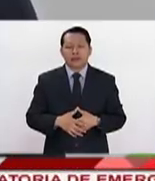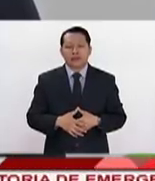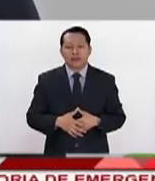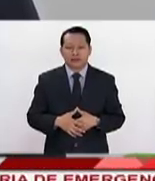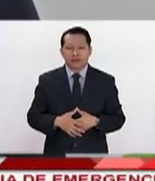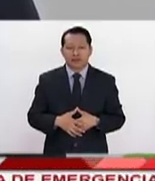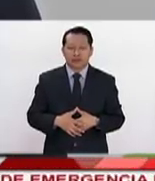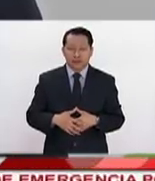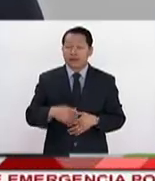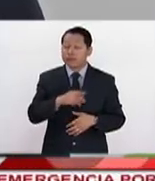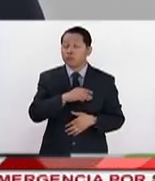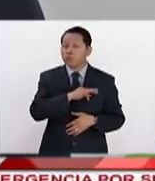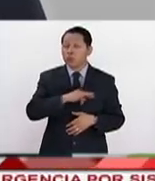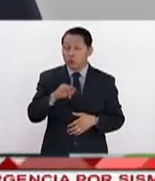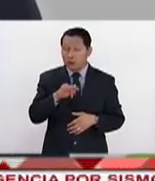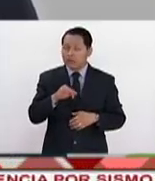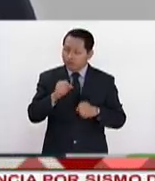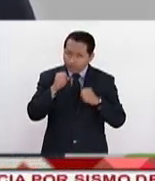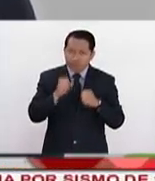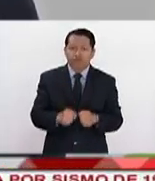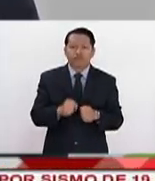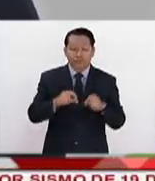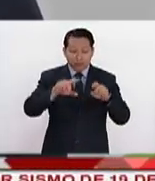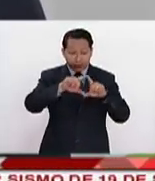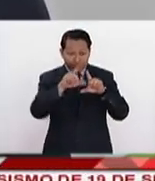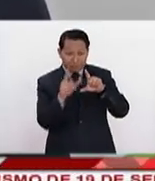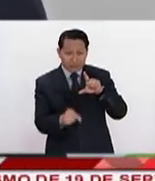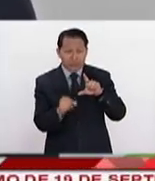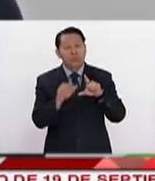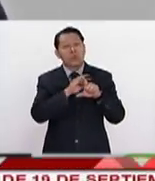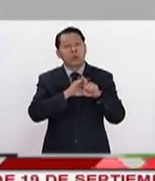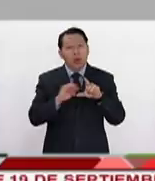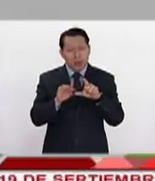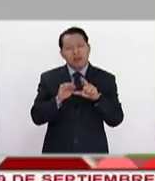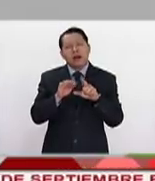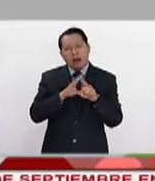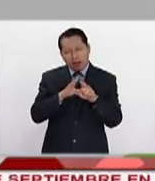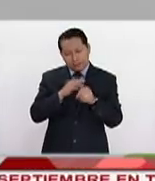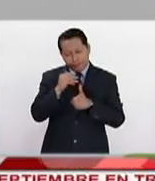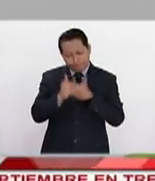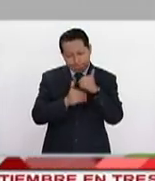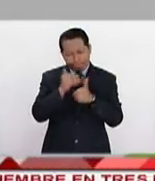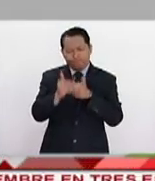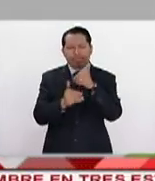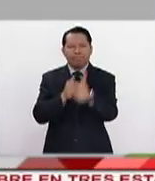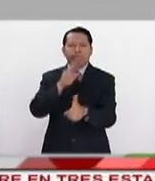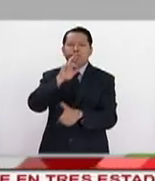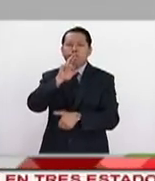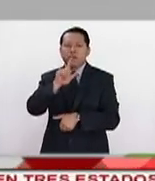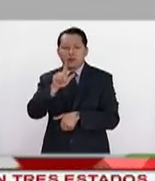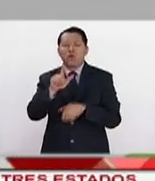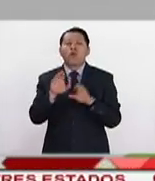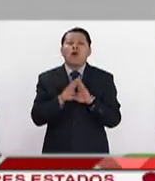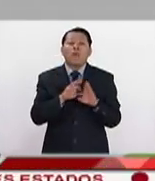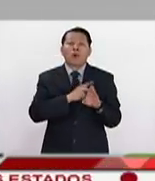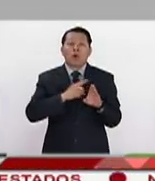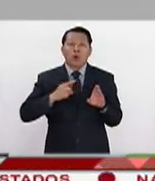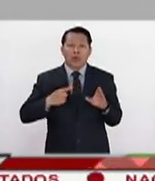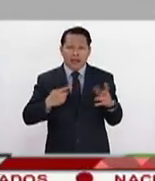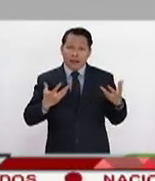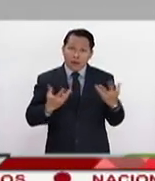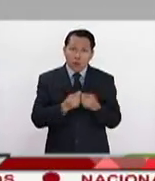Contendemos para garantizarle a nuestro país un mejor destino. Tenemos que salir a hacer equipo con los